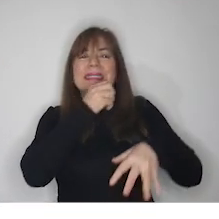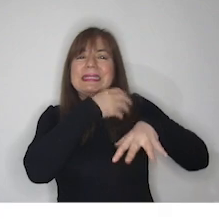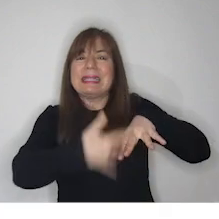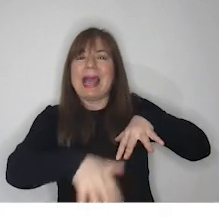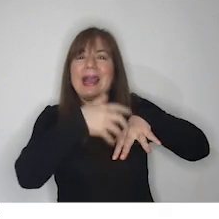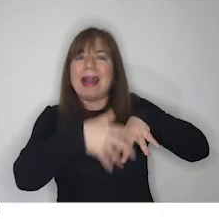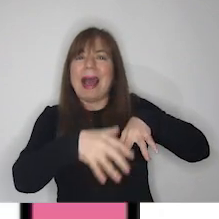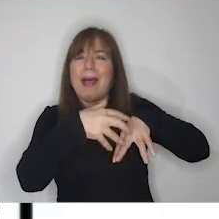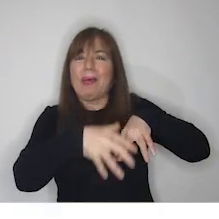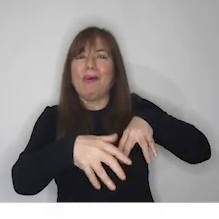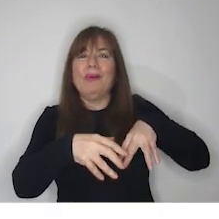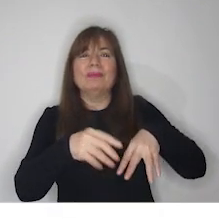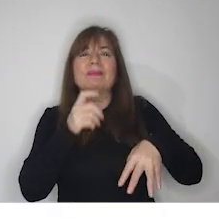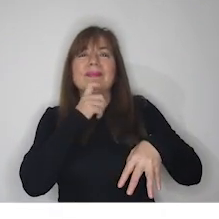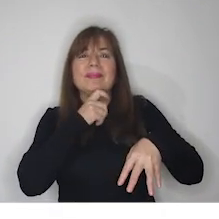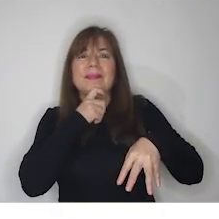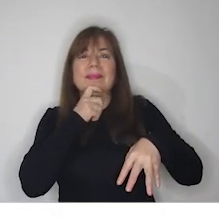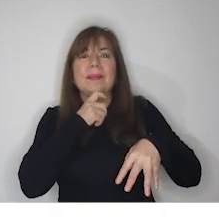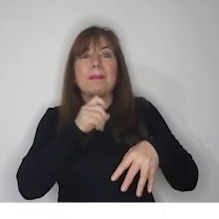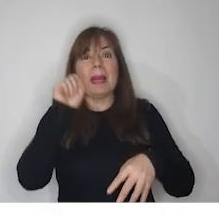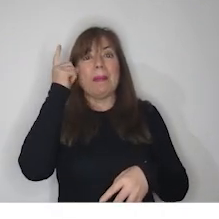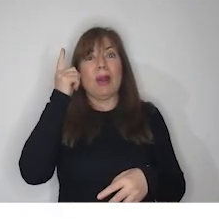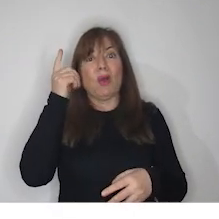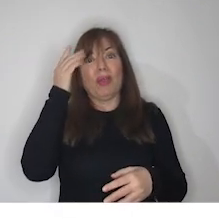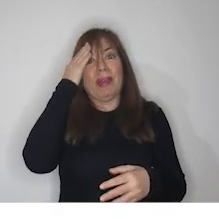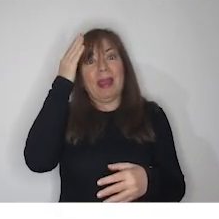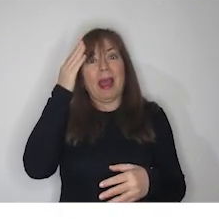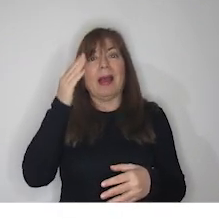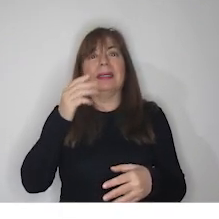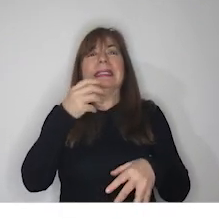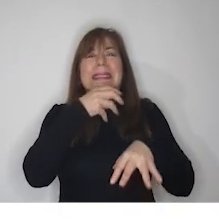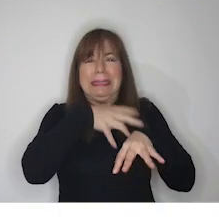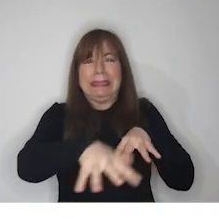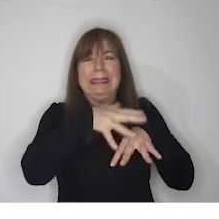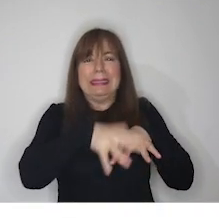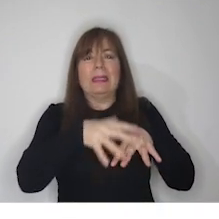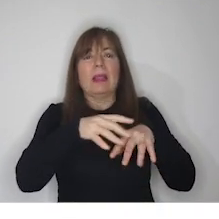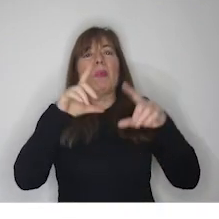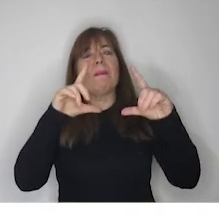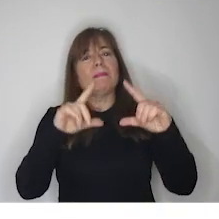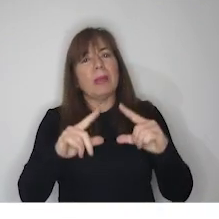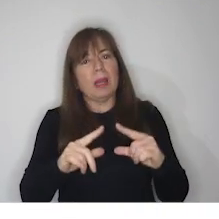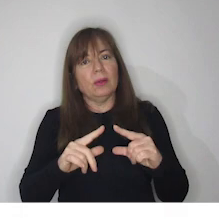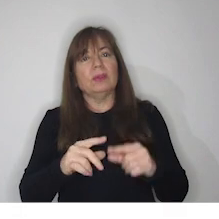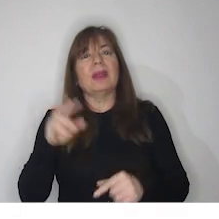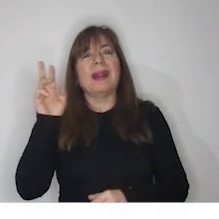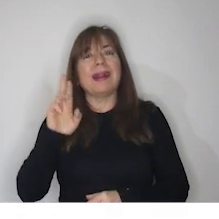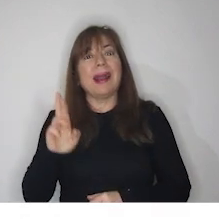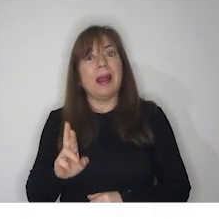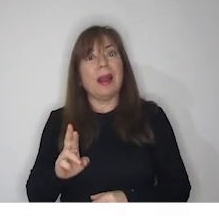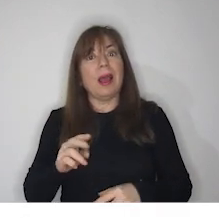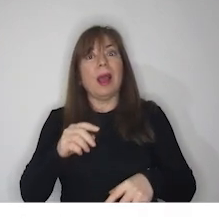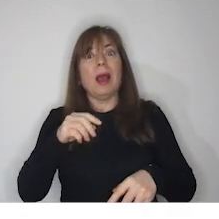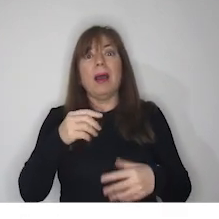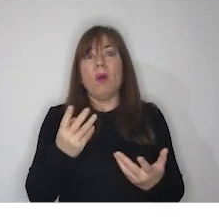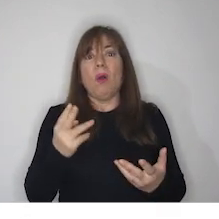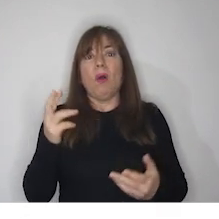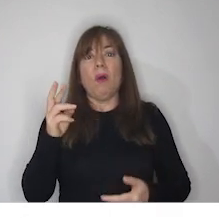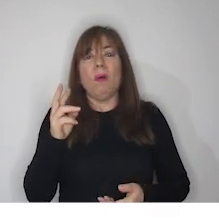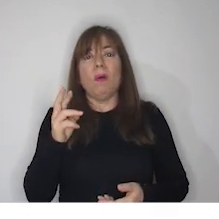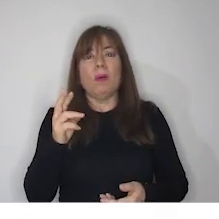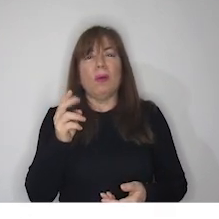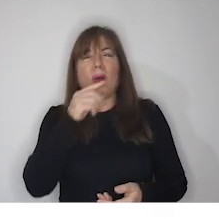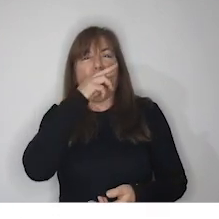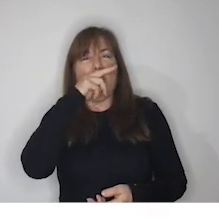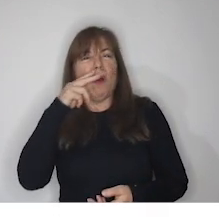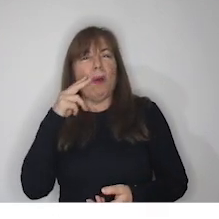es abundante y luego va disminuyendo. ¿Sabías que la regla o menstruación no tiene ese olor característico? Esto